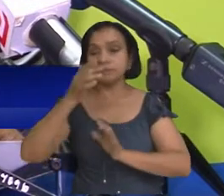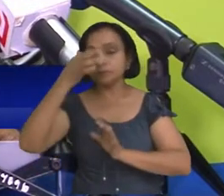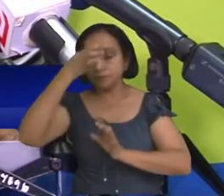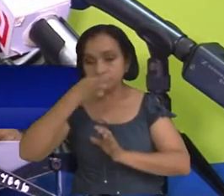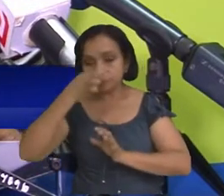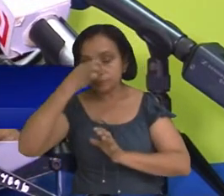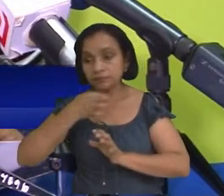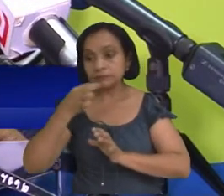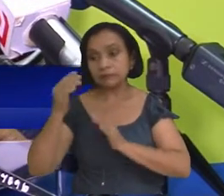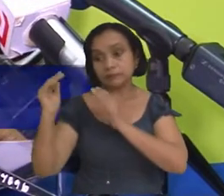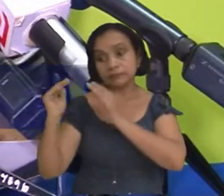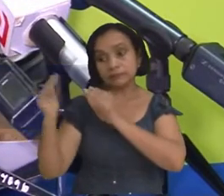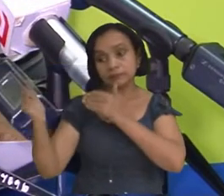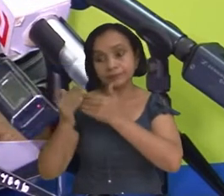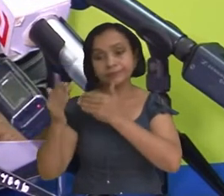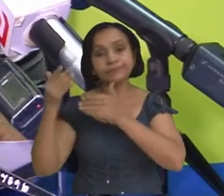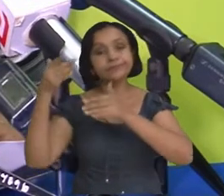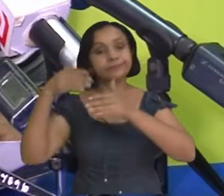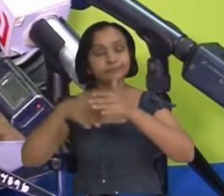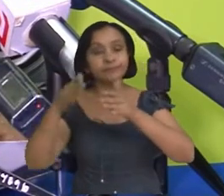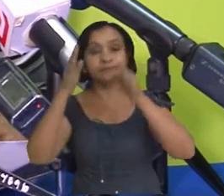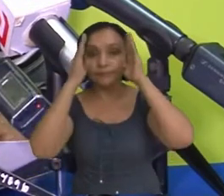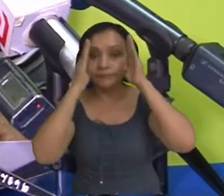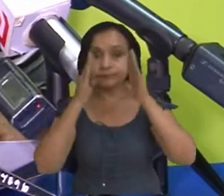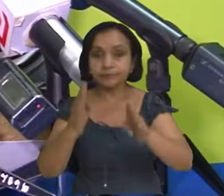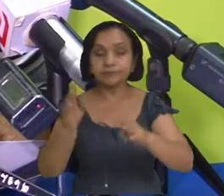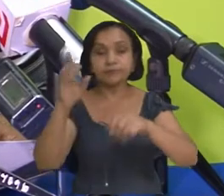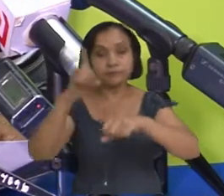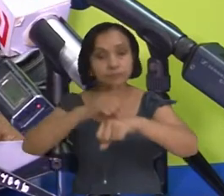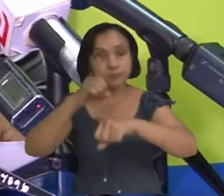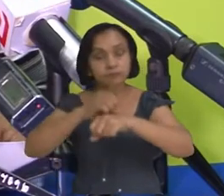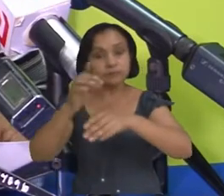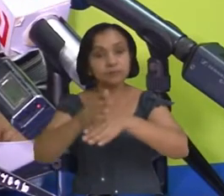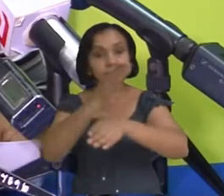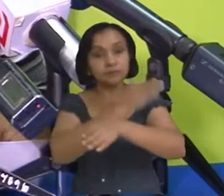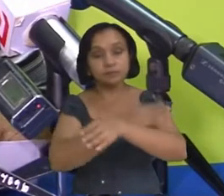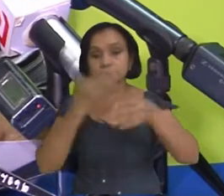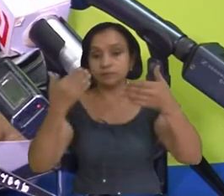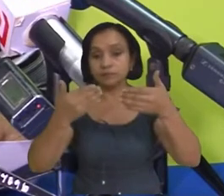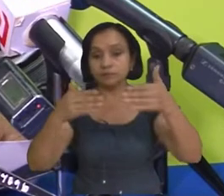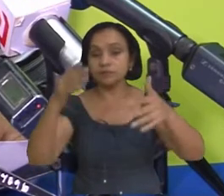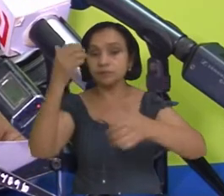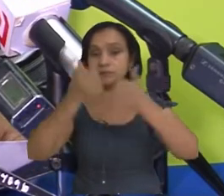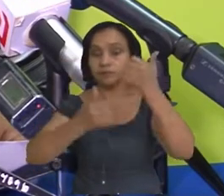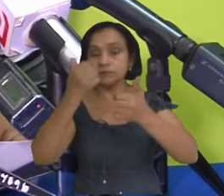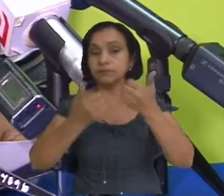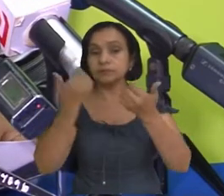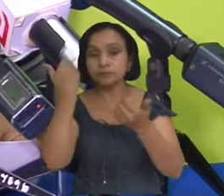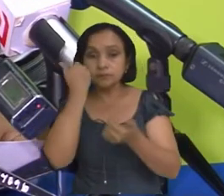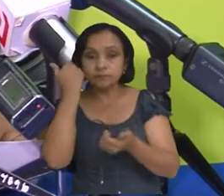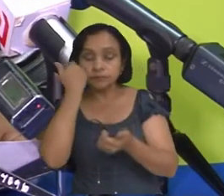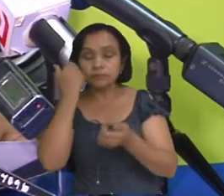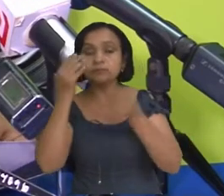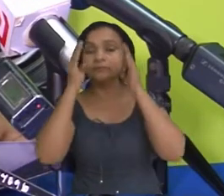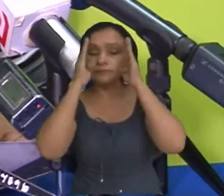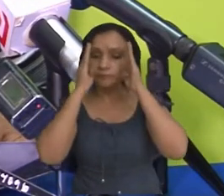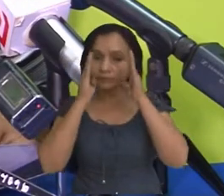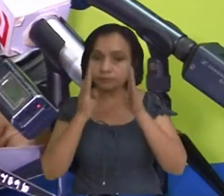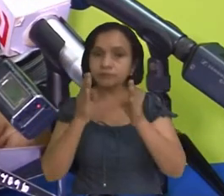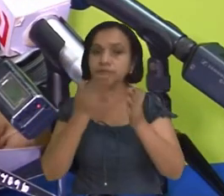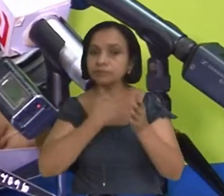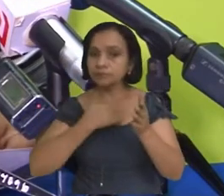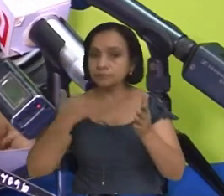más cercana para la atención adecuada y la detección oportuna de cualquier situación de riesgo para su adecuado